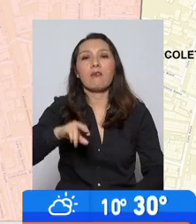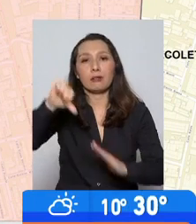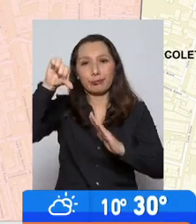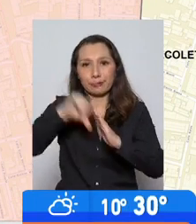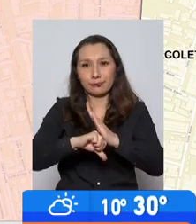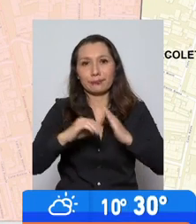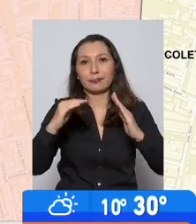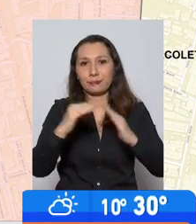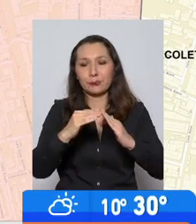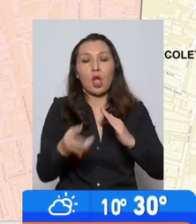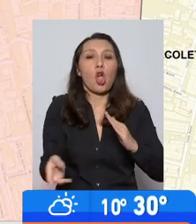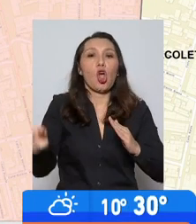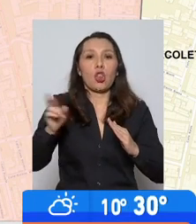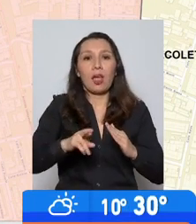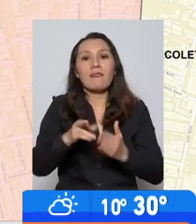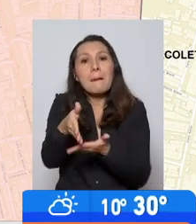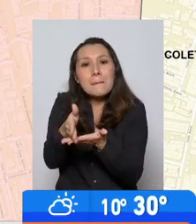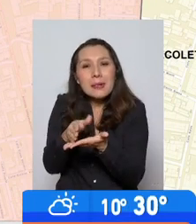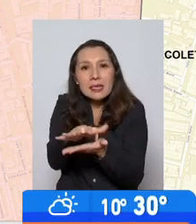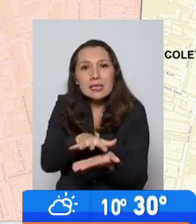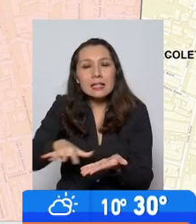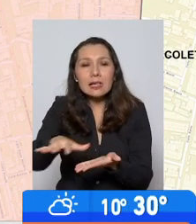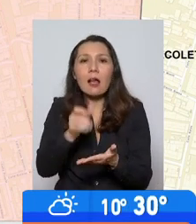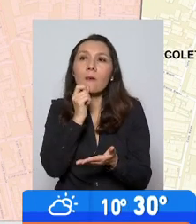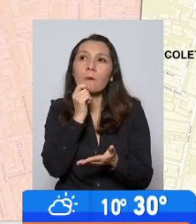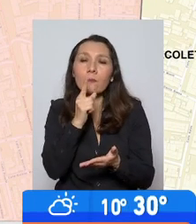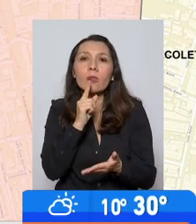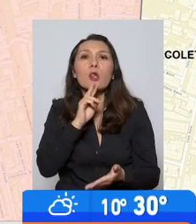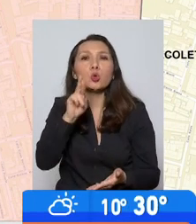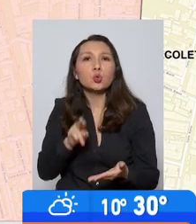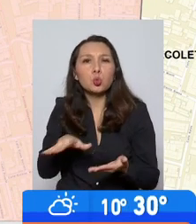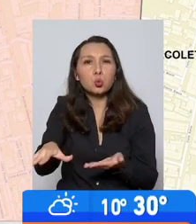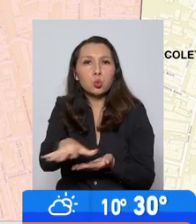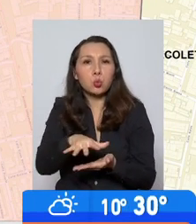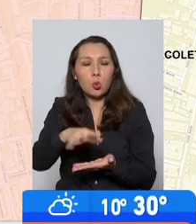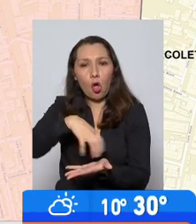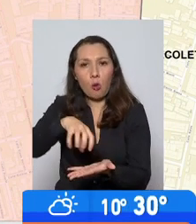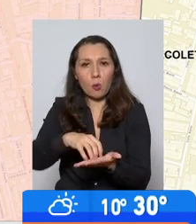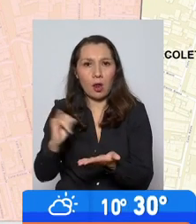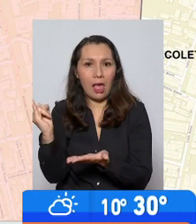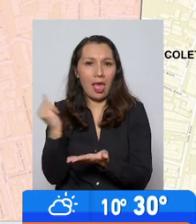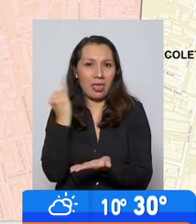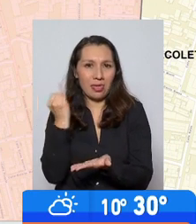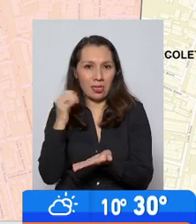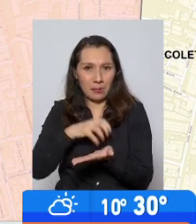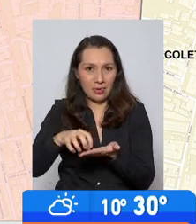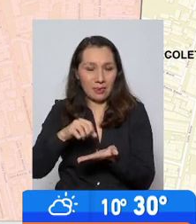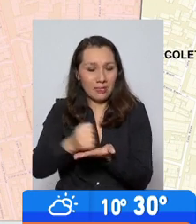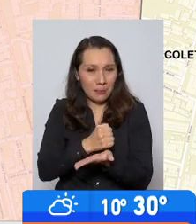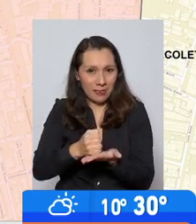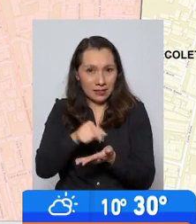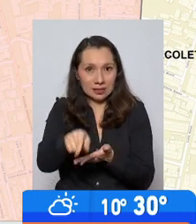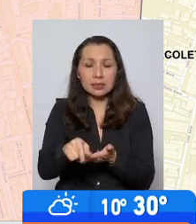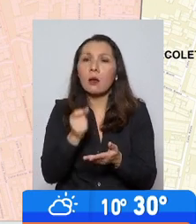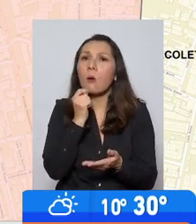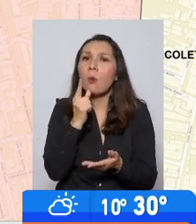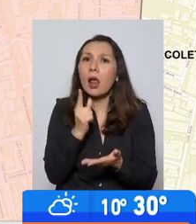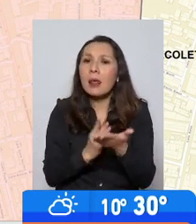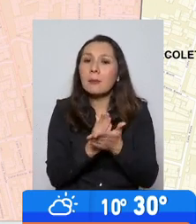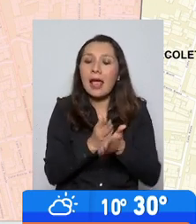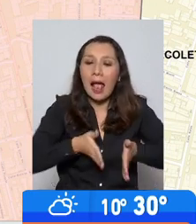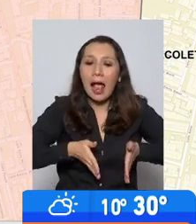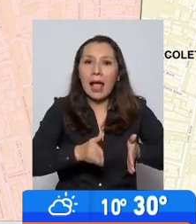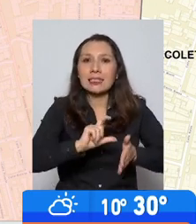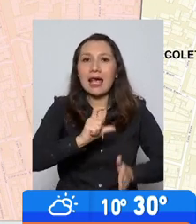nueva medida de restricción una parte, la parte sur de la comuna de Independencia, esto es desde la